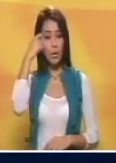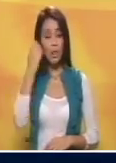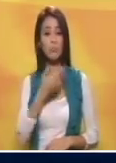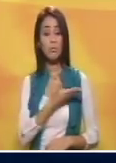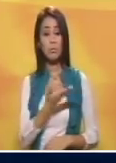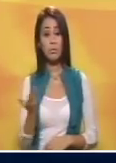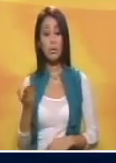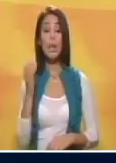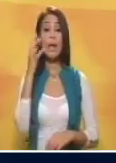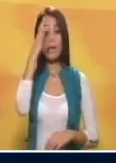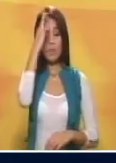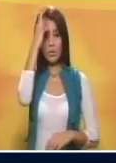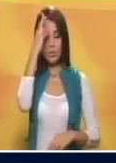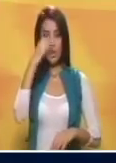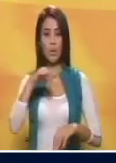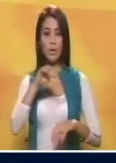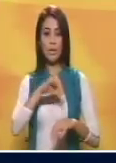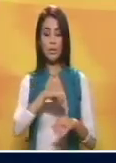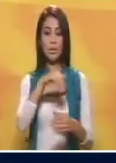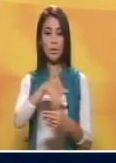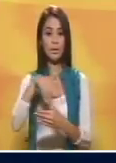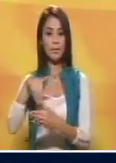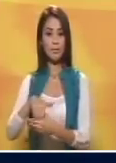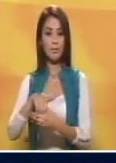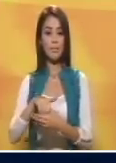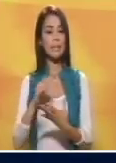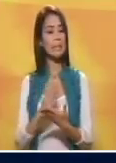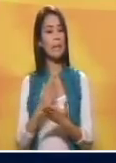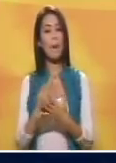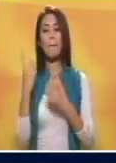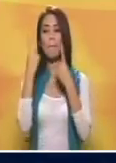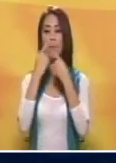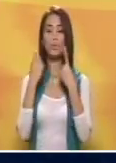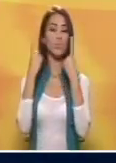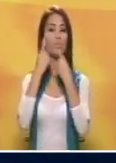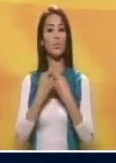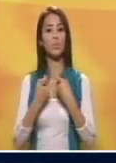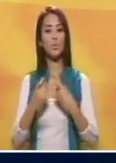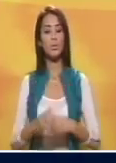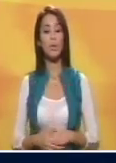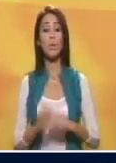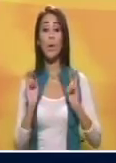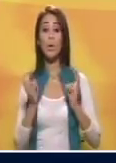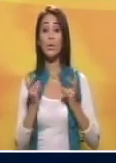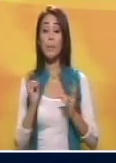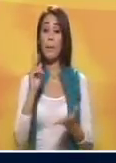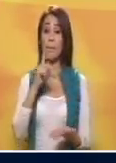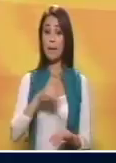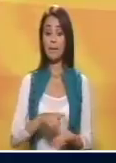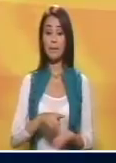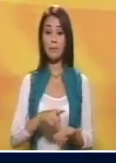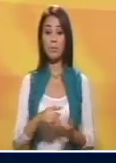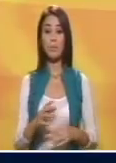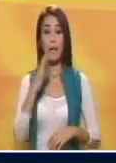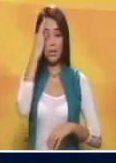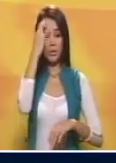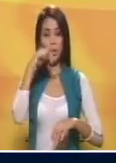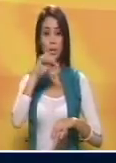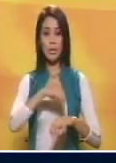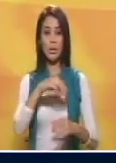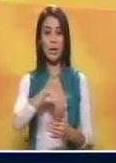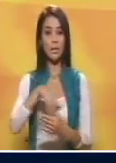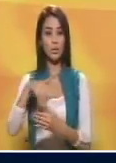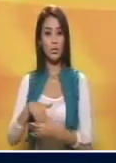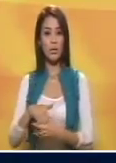el Consejo Nacional Electoral, que siempre nos han estado y nos preguntan sobre los temas de participación, el Consejo Nacional